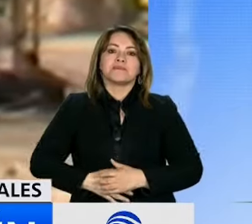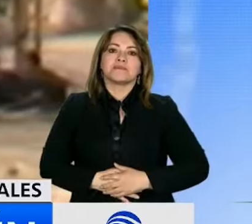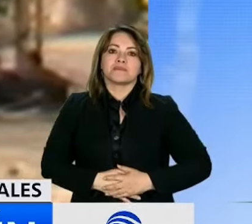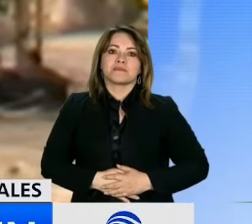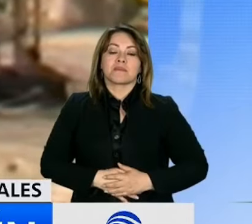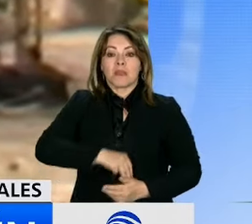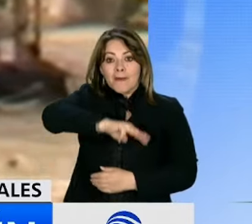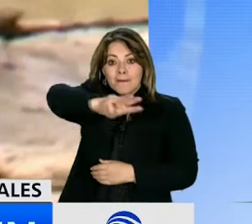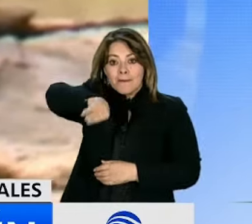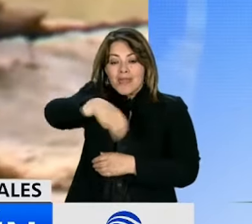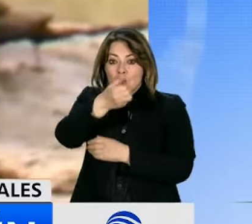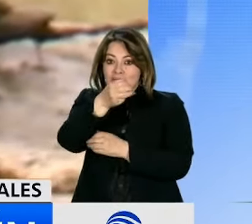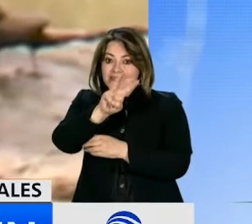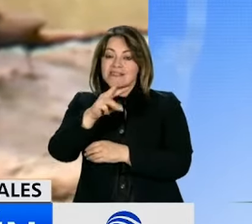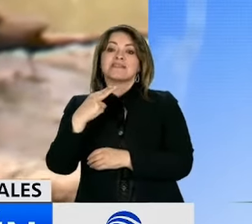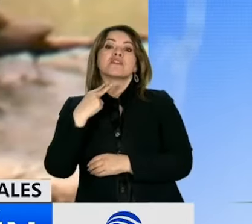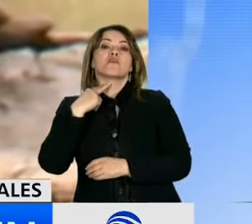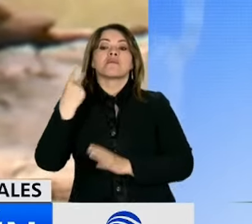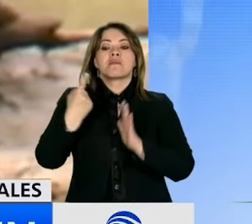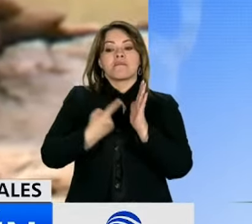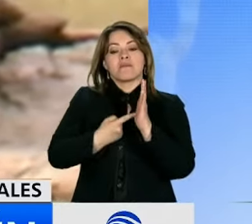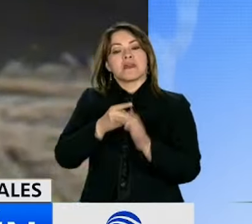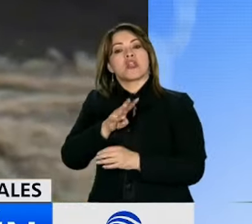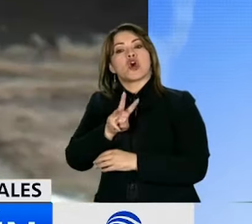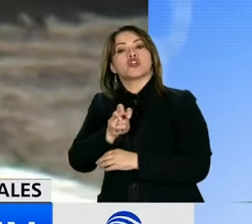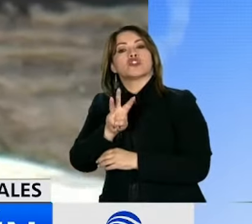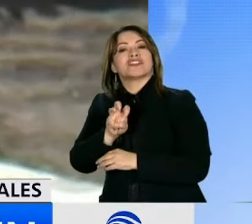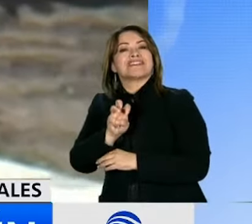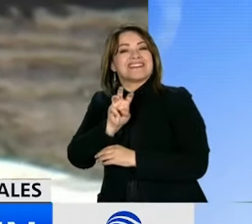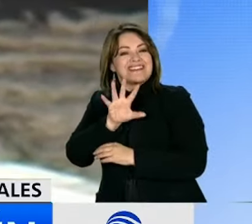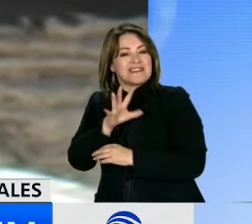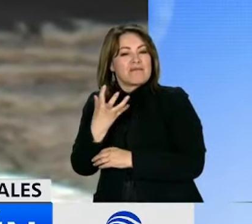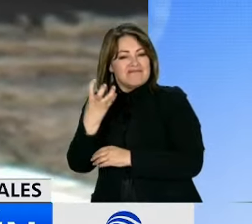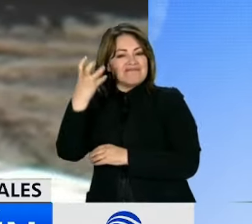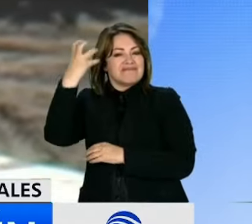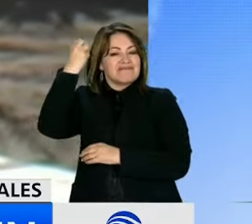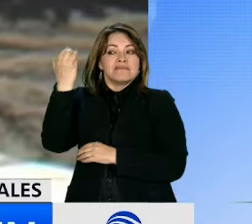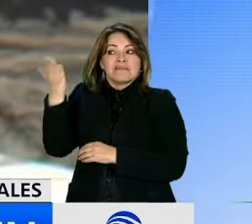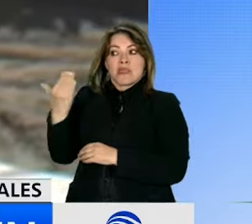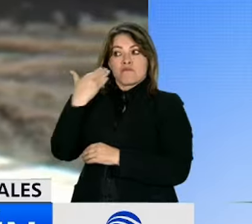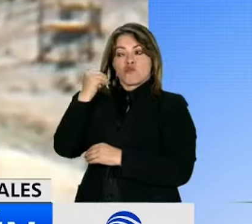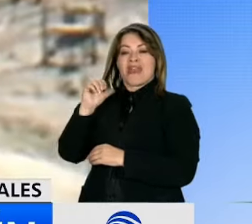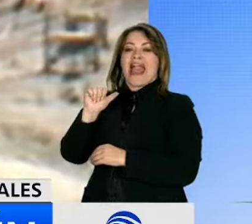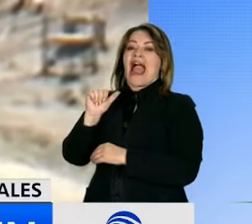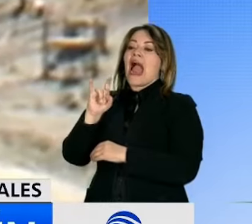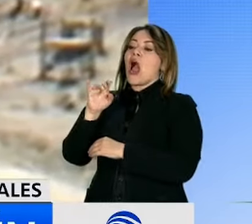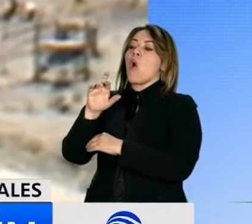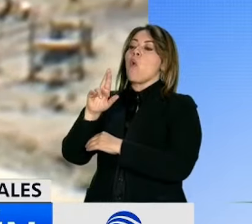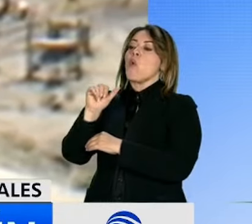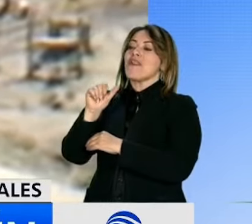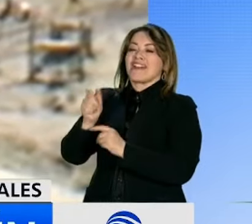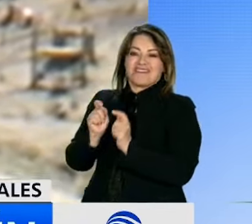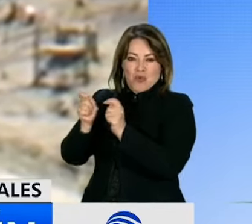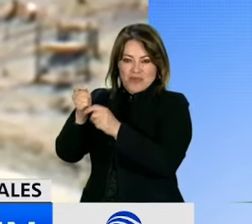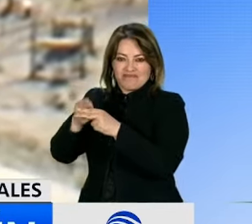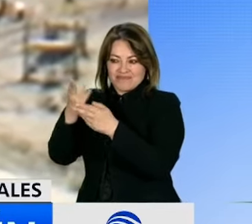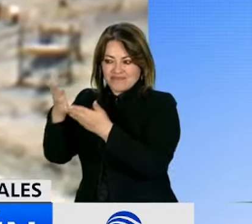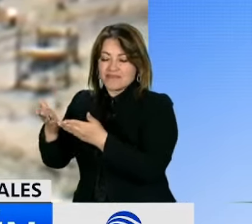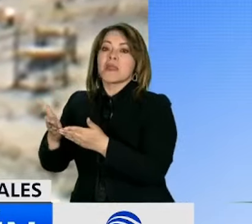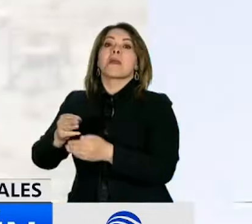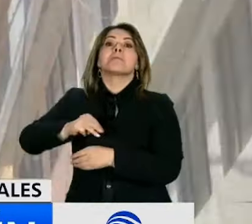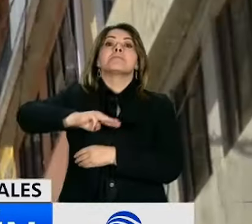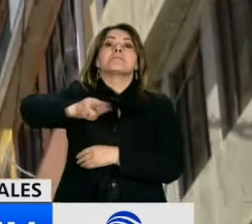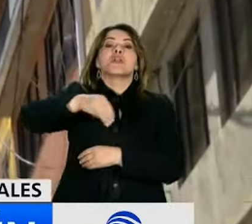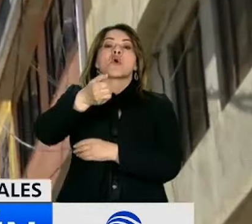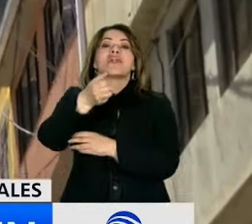El miércoles 13 de noviembre de 1985, Aura María Castellanos vivió de cerca la tragedia de Armero. El miércoles